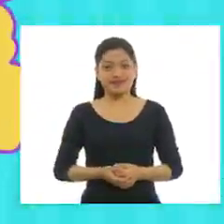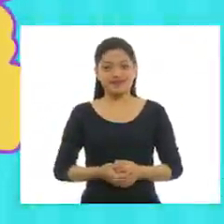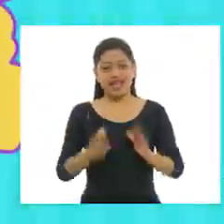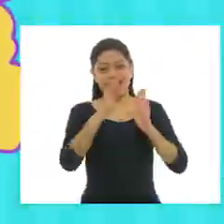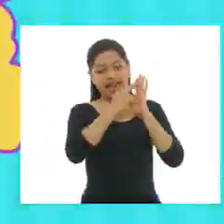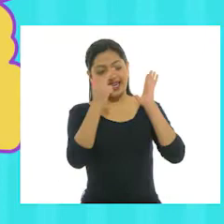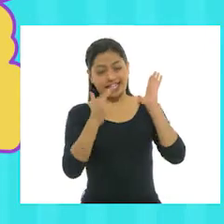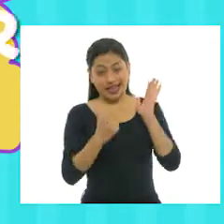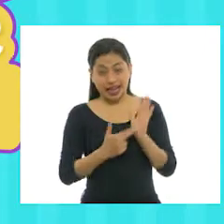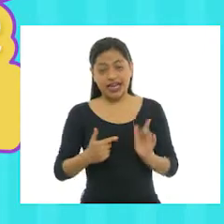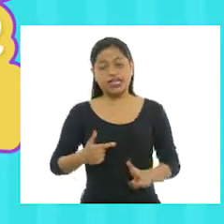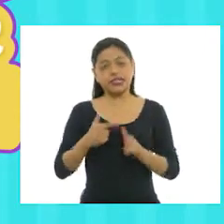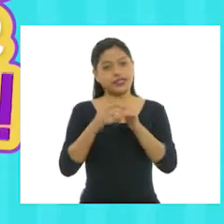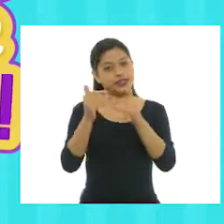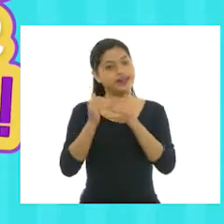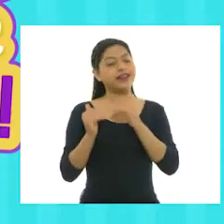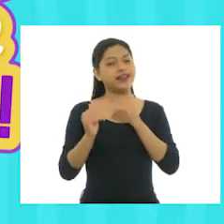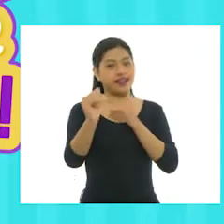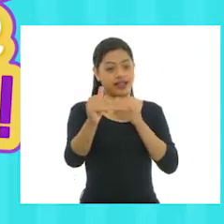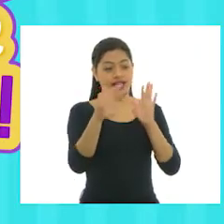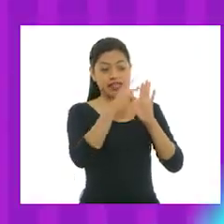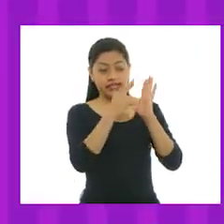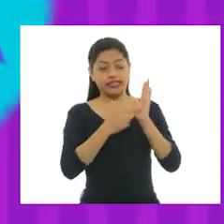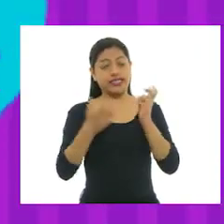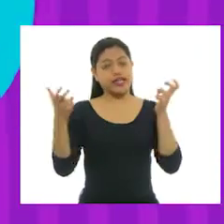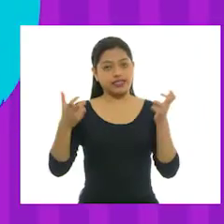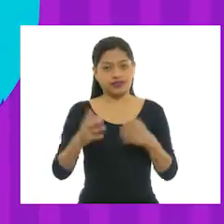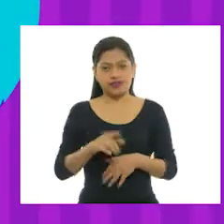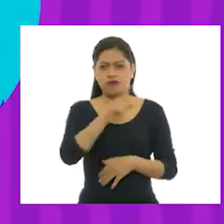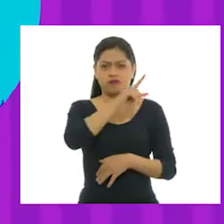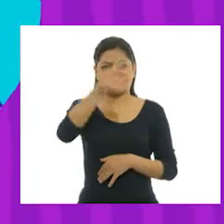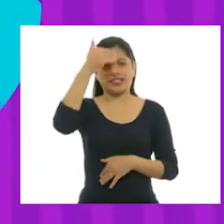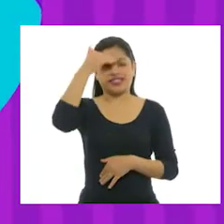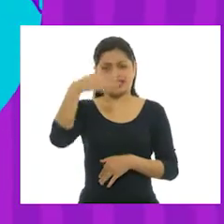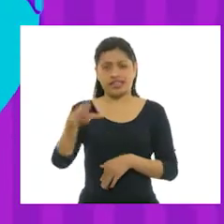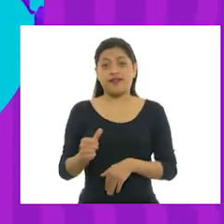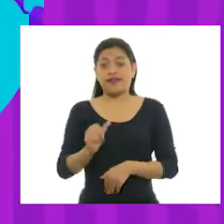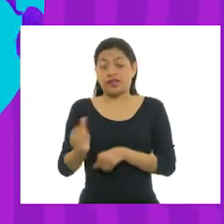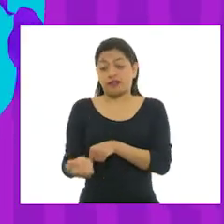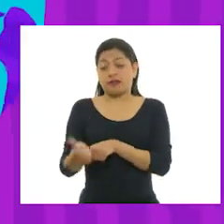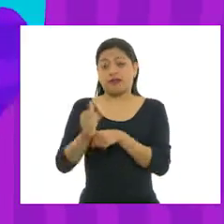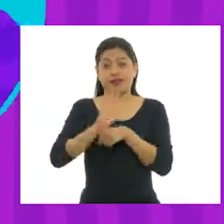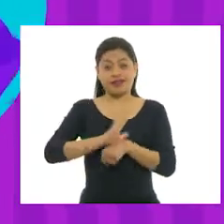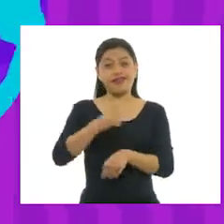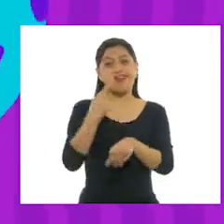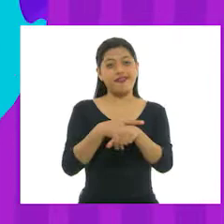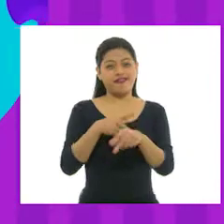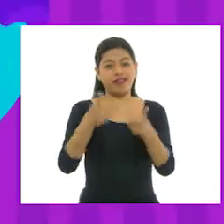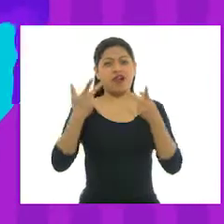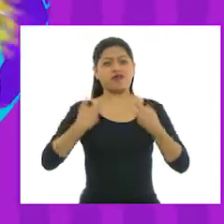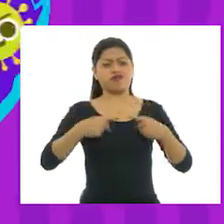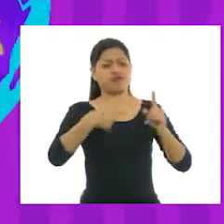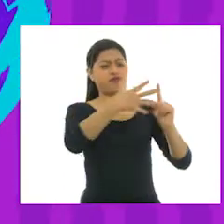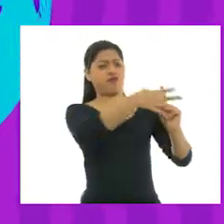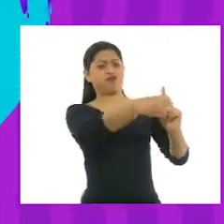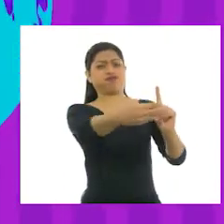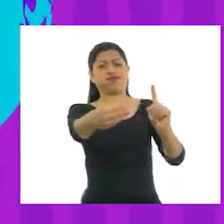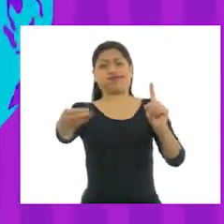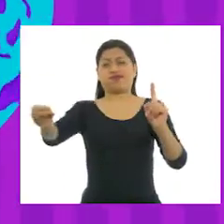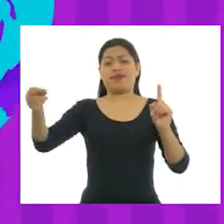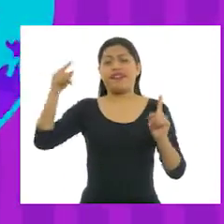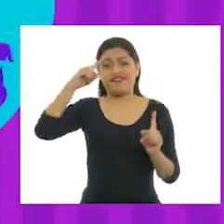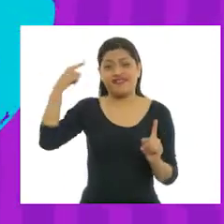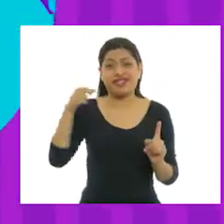Buenas prácticas para seguir adelante. Como todos sabemos, la COVID-19 es una enfermedad que se contagia muy fácilmente entre